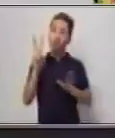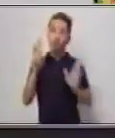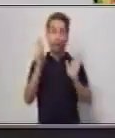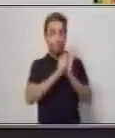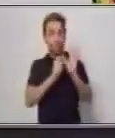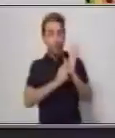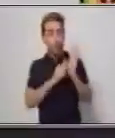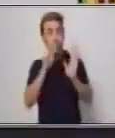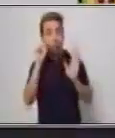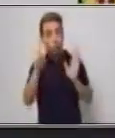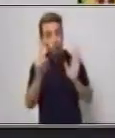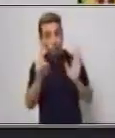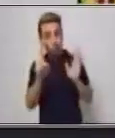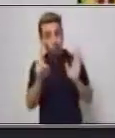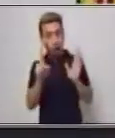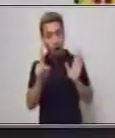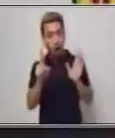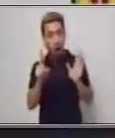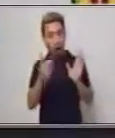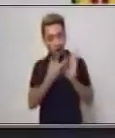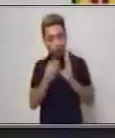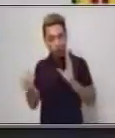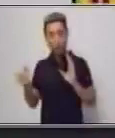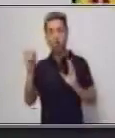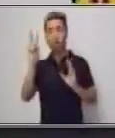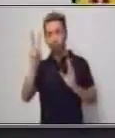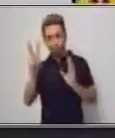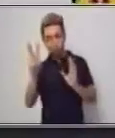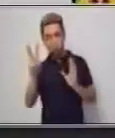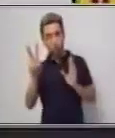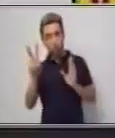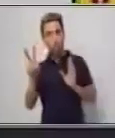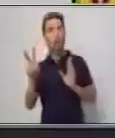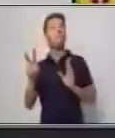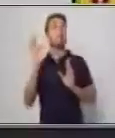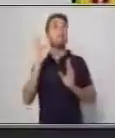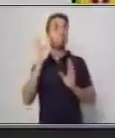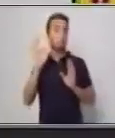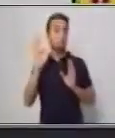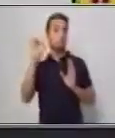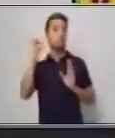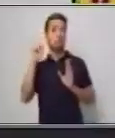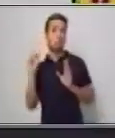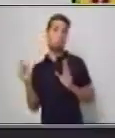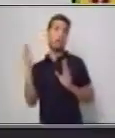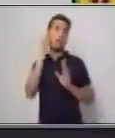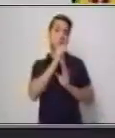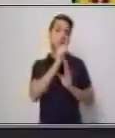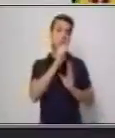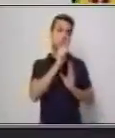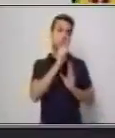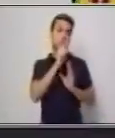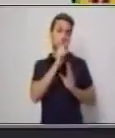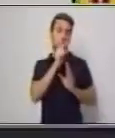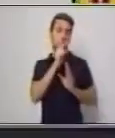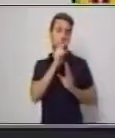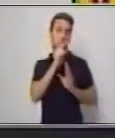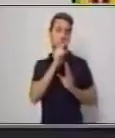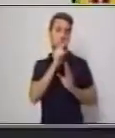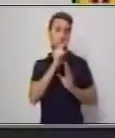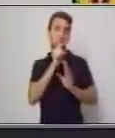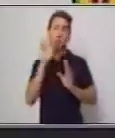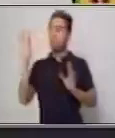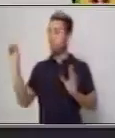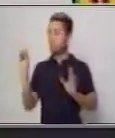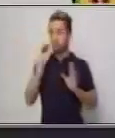dividido 1 me va a dar a 2. 100 puntos para ti. Lo has hecho muy bien. Entonces ya tenemos